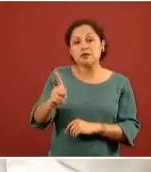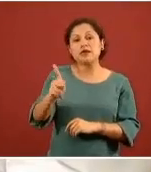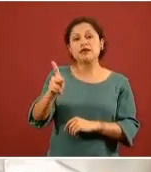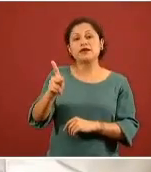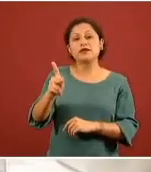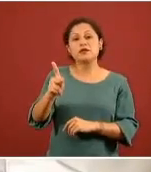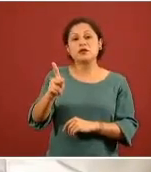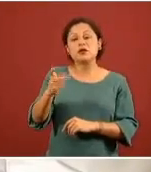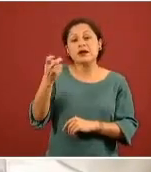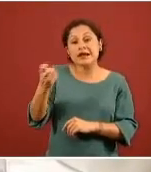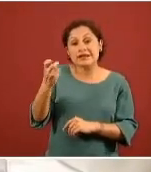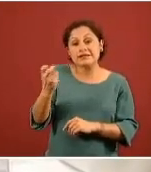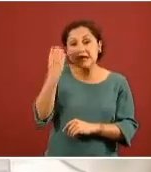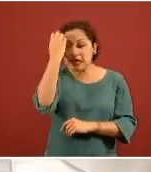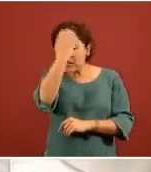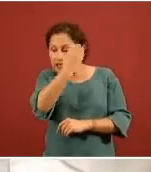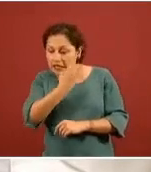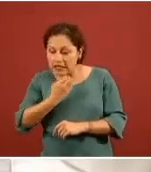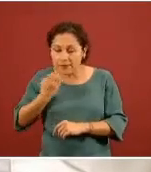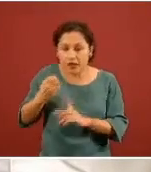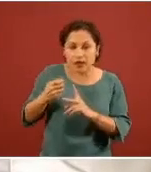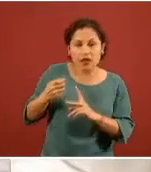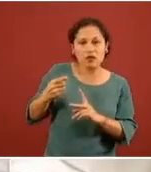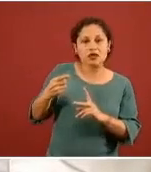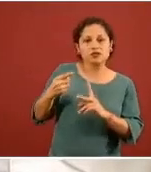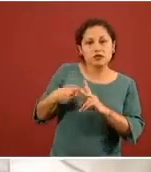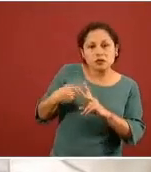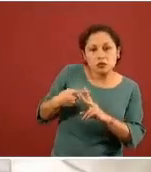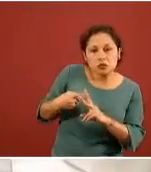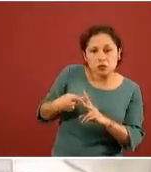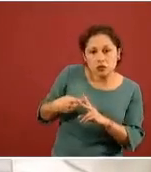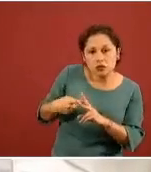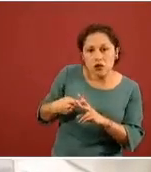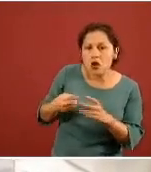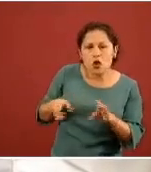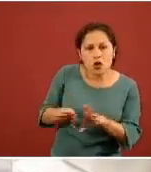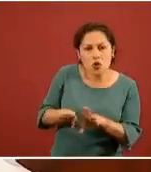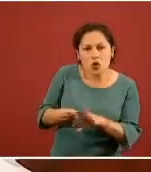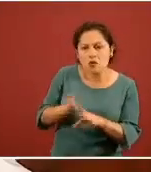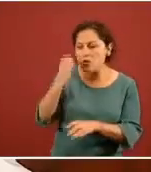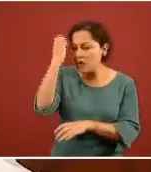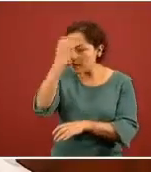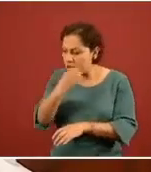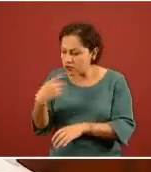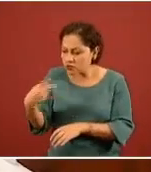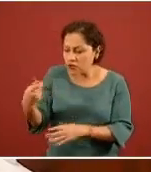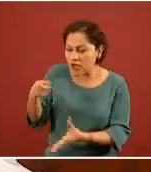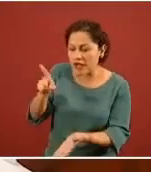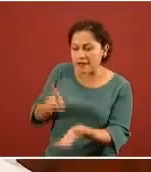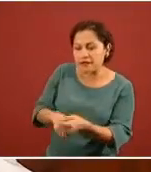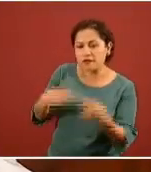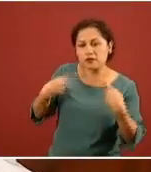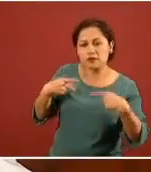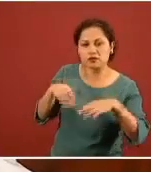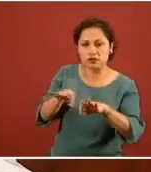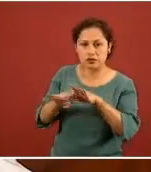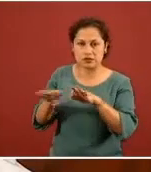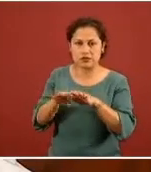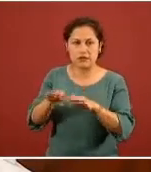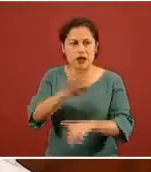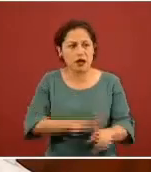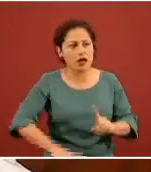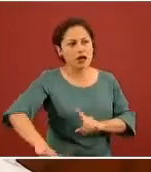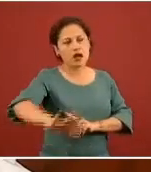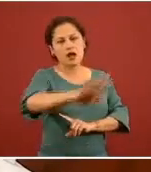trabajadores sintomáticos. No es un sistema centinela el de los trabajadores de la salud, a diferencia del resto del sistema de